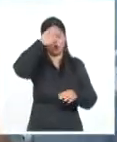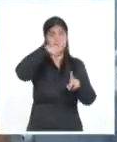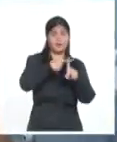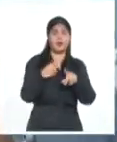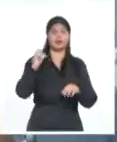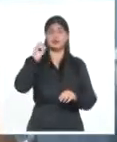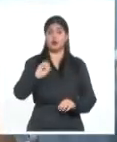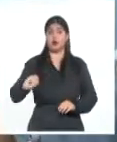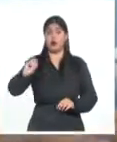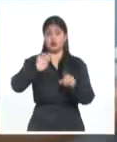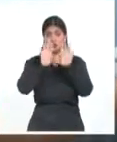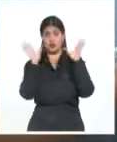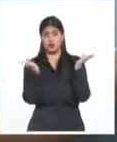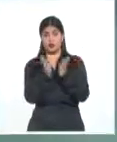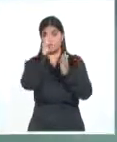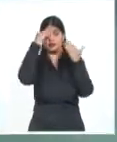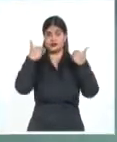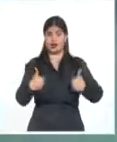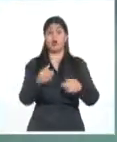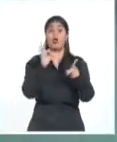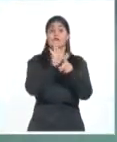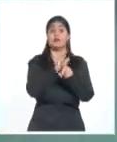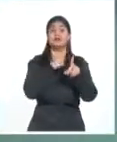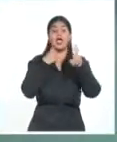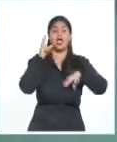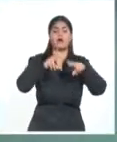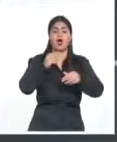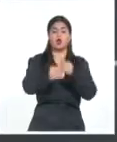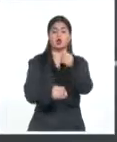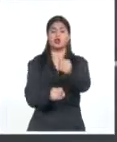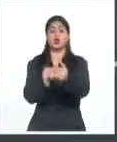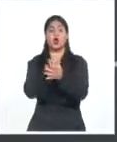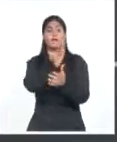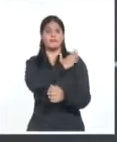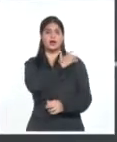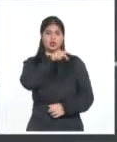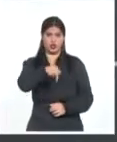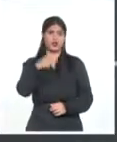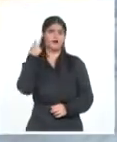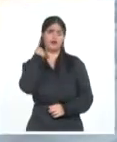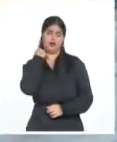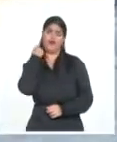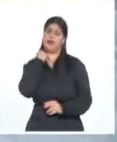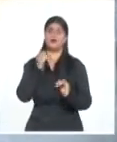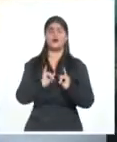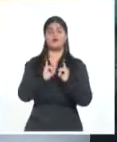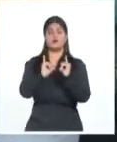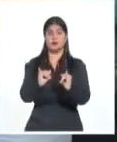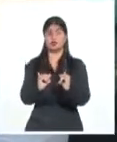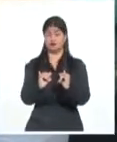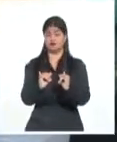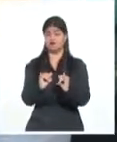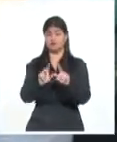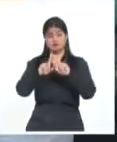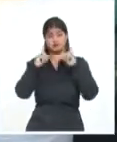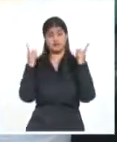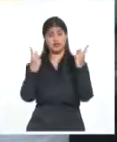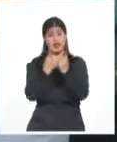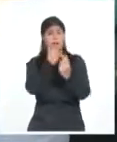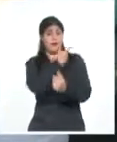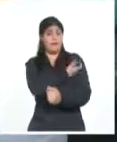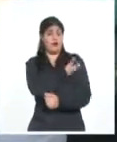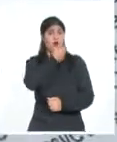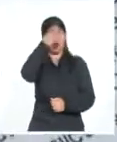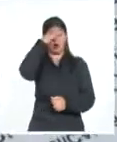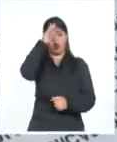Salud iniciaron en marzo de este año. El grupo empresarial BioCuba Pharma señaló recientemente en Twitter que, en general, las vacunas cubanas